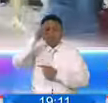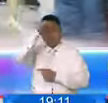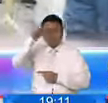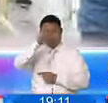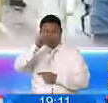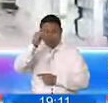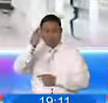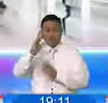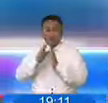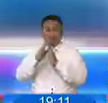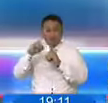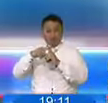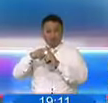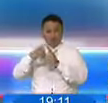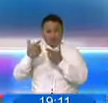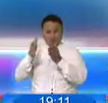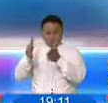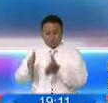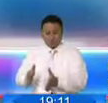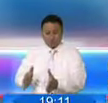realizará en la sepultura